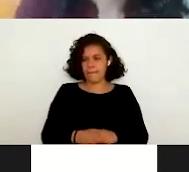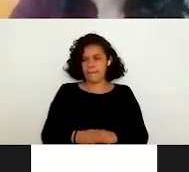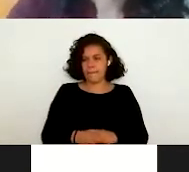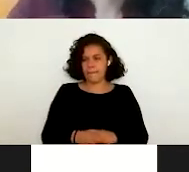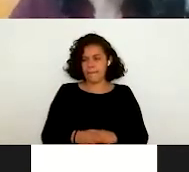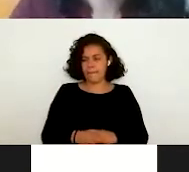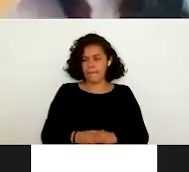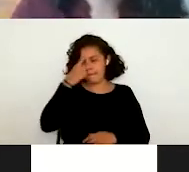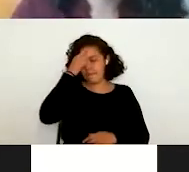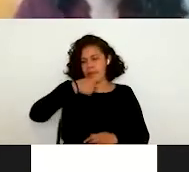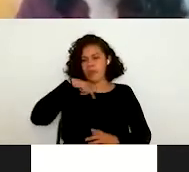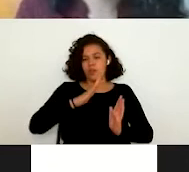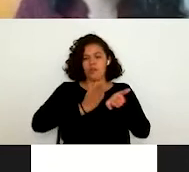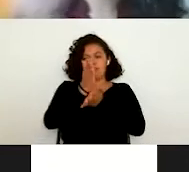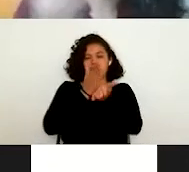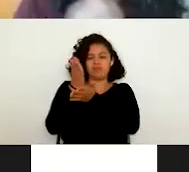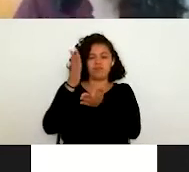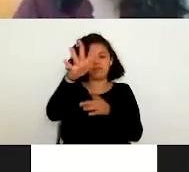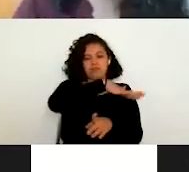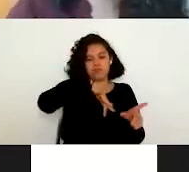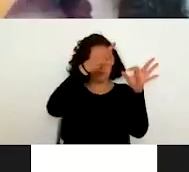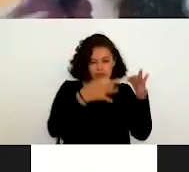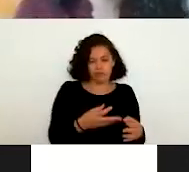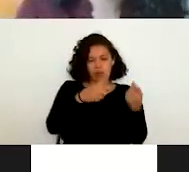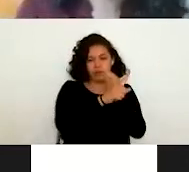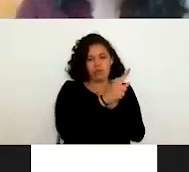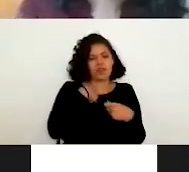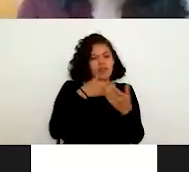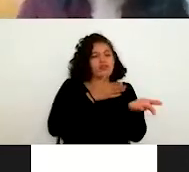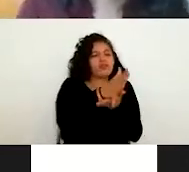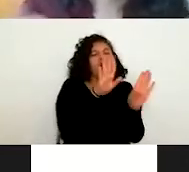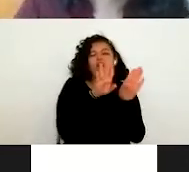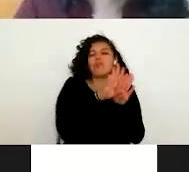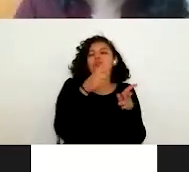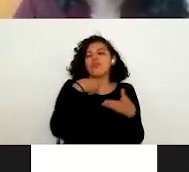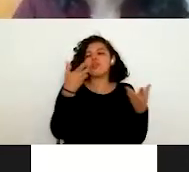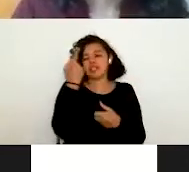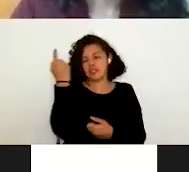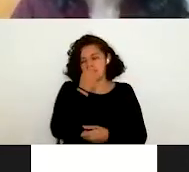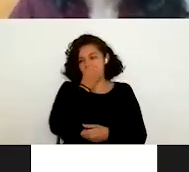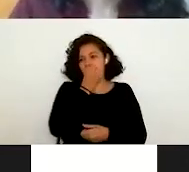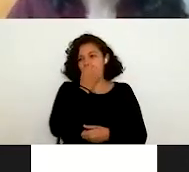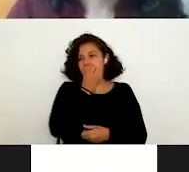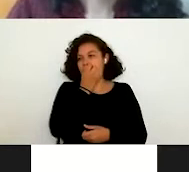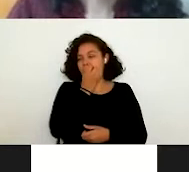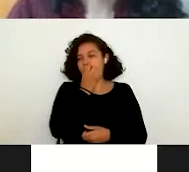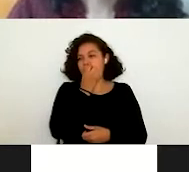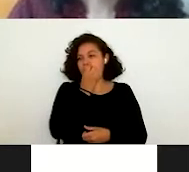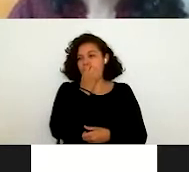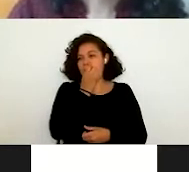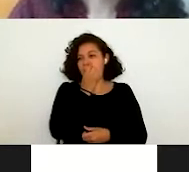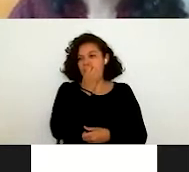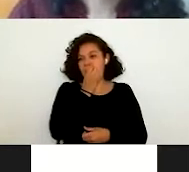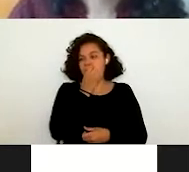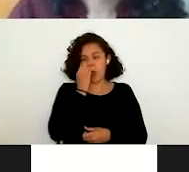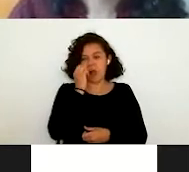para intervenir sobre la realidad o sobre la problemática, sobre el riesgo que yo ya describí, ¿no? Entonces, estas